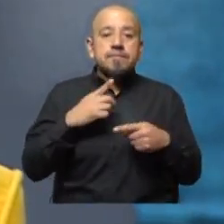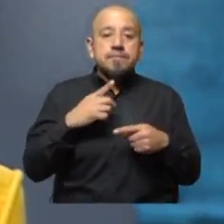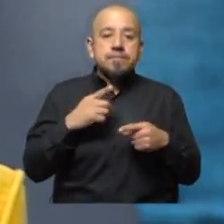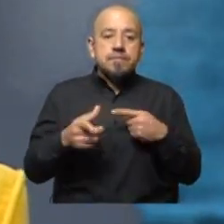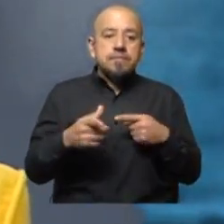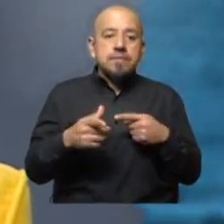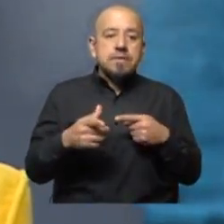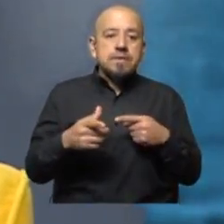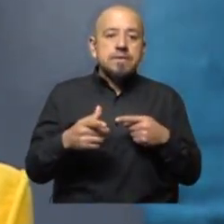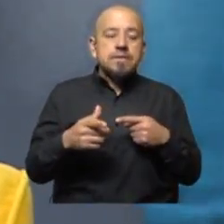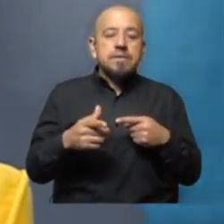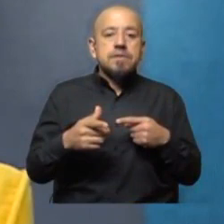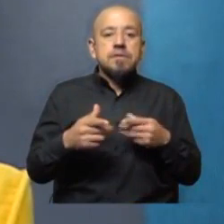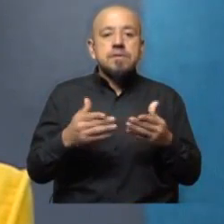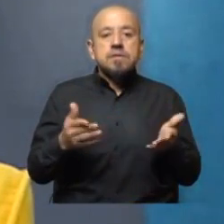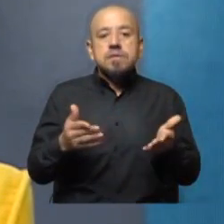alternativos